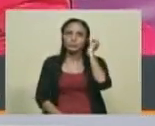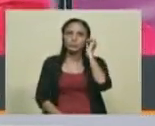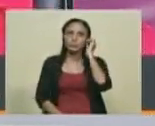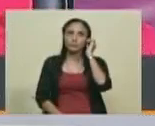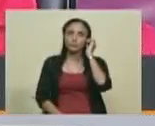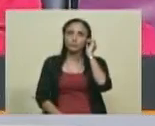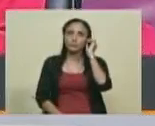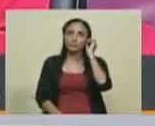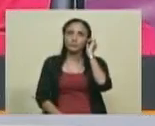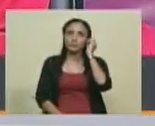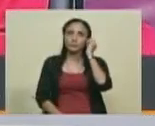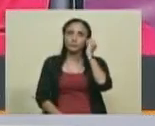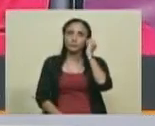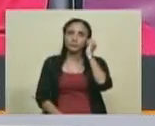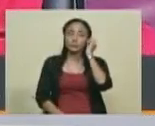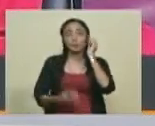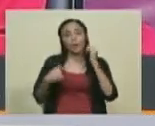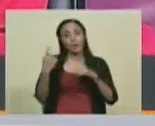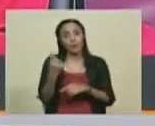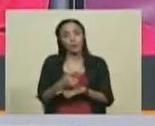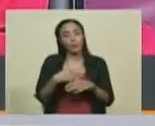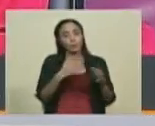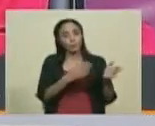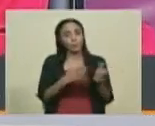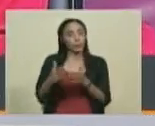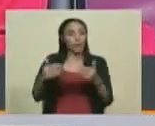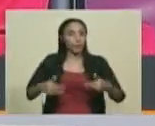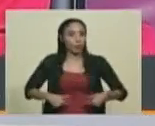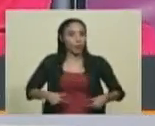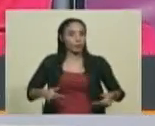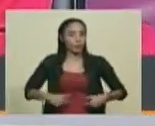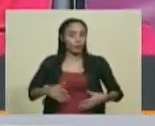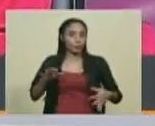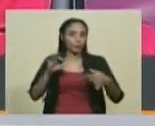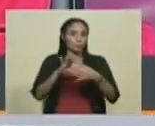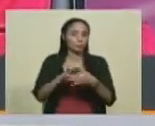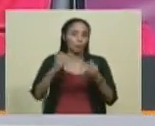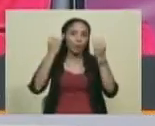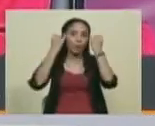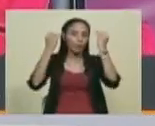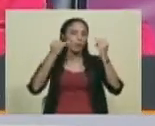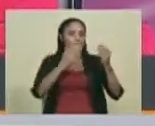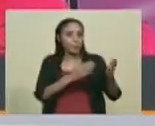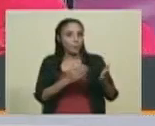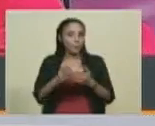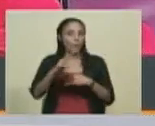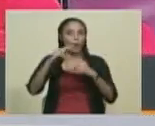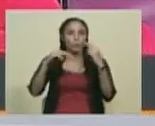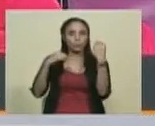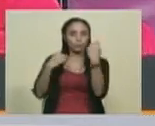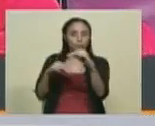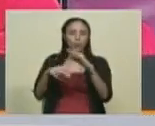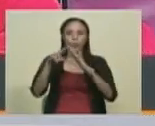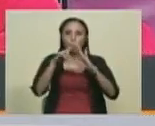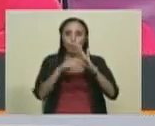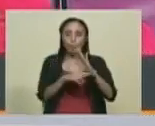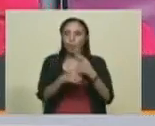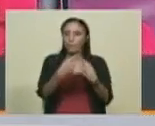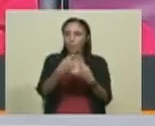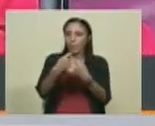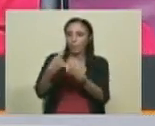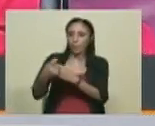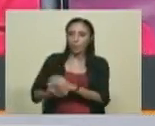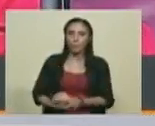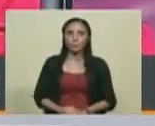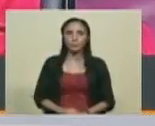que hacerse de manera estructurada, con el esfuerzo, con la capacidad, con la inversión,